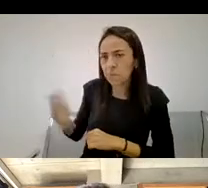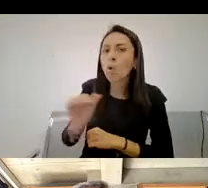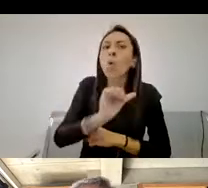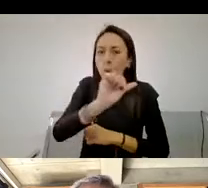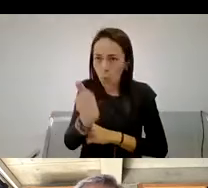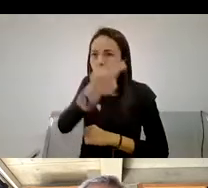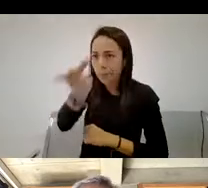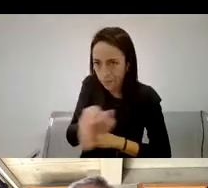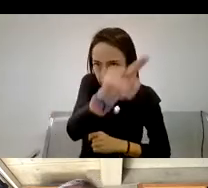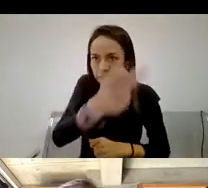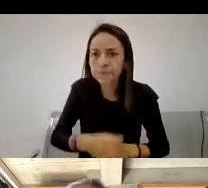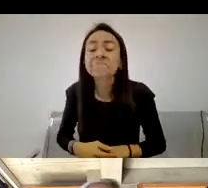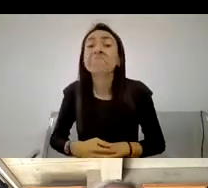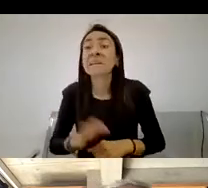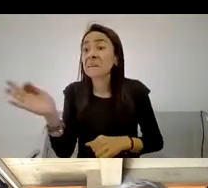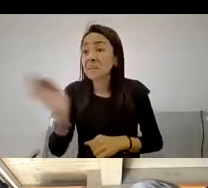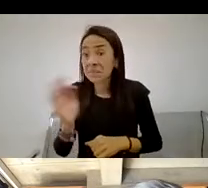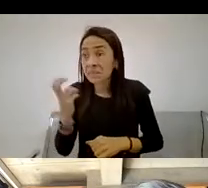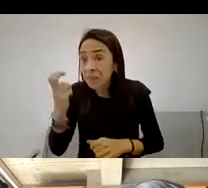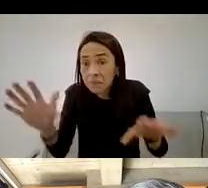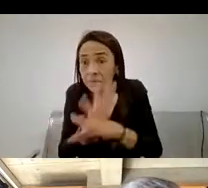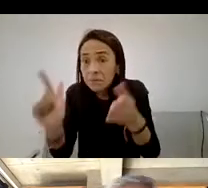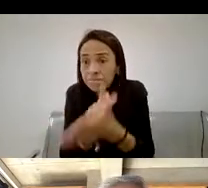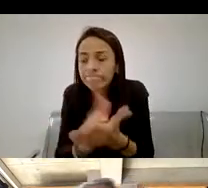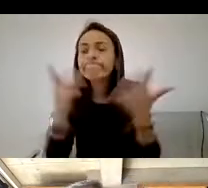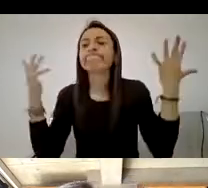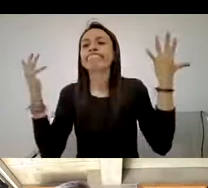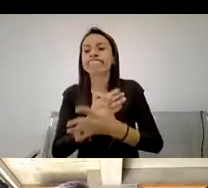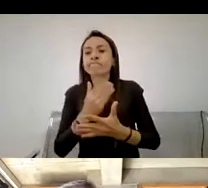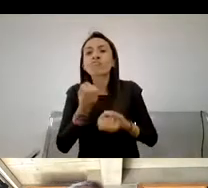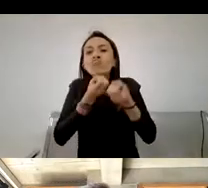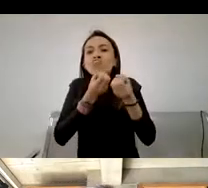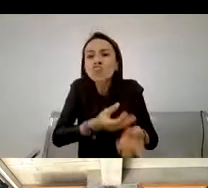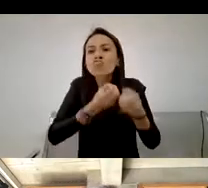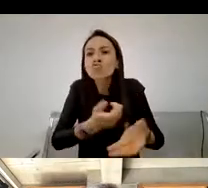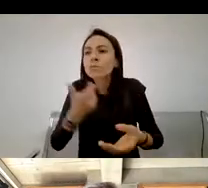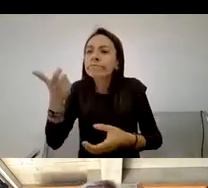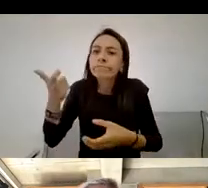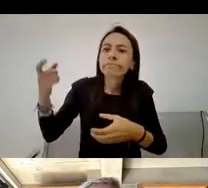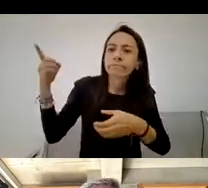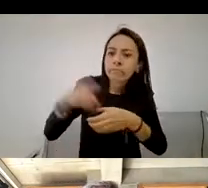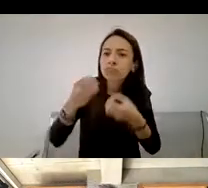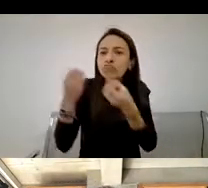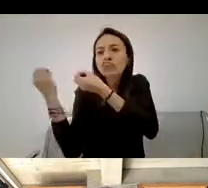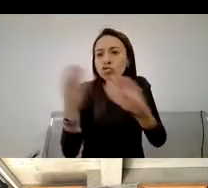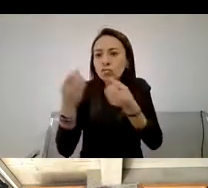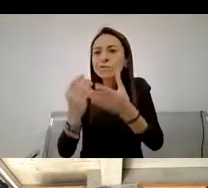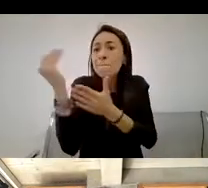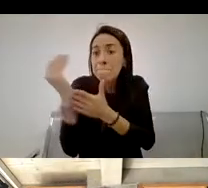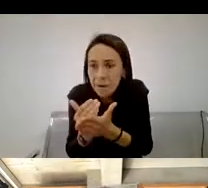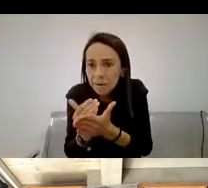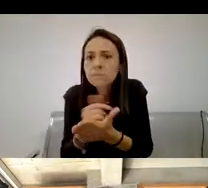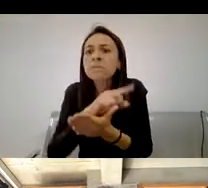afectaría la baja de donativos? Es decir, no solo cómo va a afectar ingresos, a quién va a afectar, a qué población,